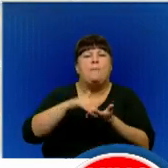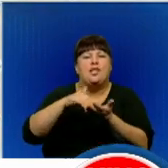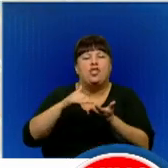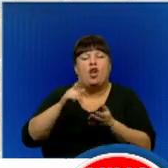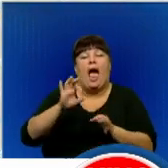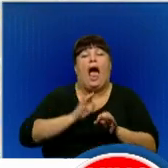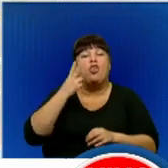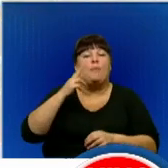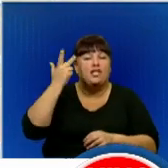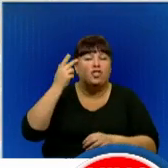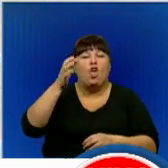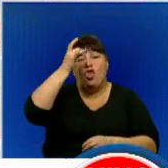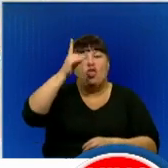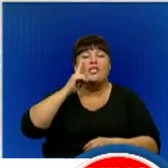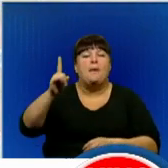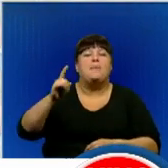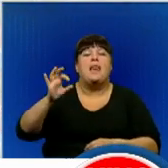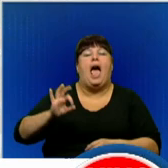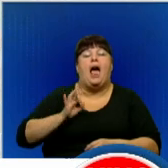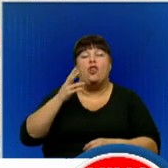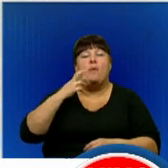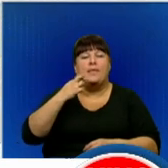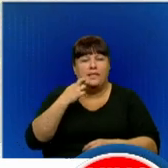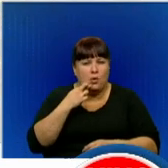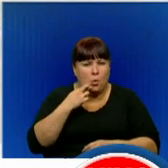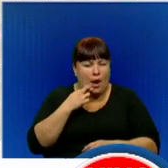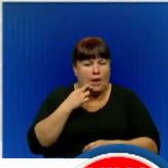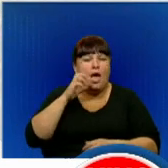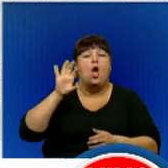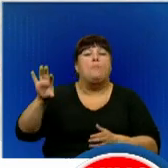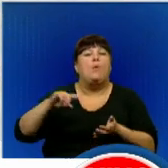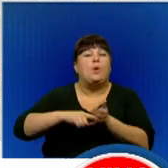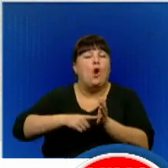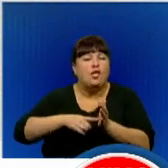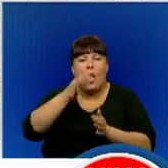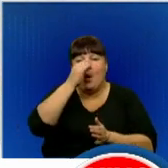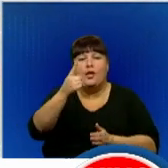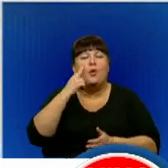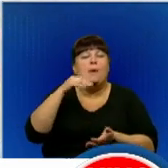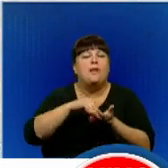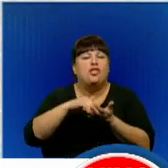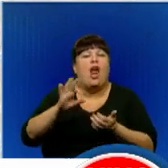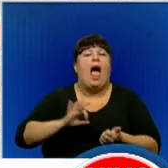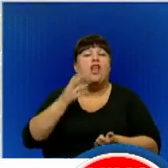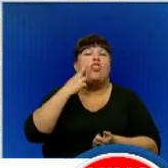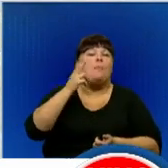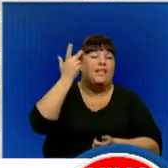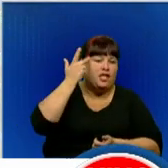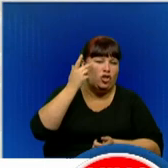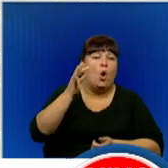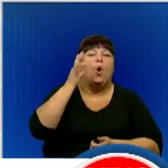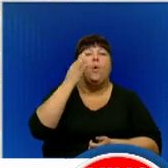2018 12 mil millones del año 2019 provincia de buenos aires 21 mil millones para el año 2018